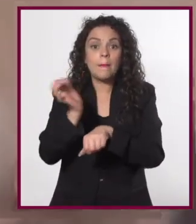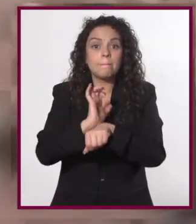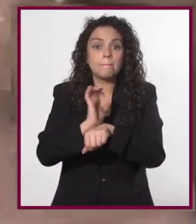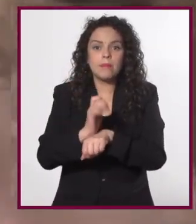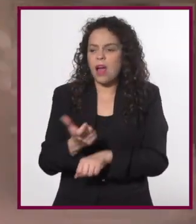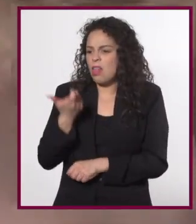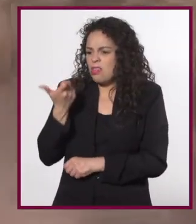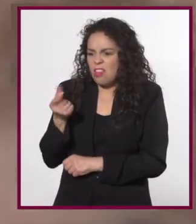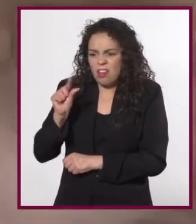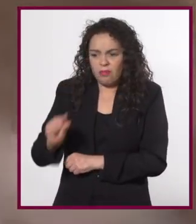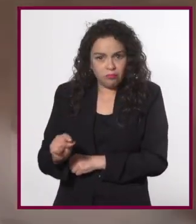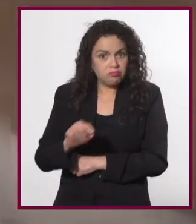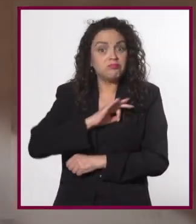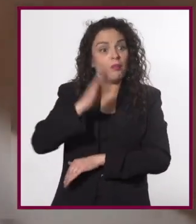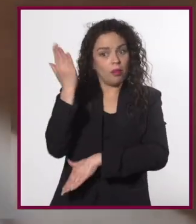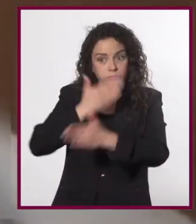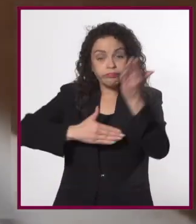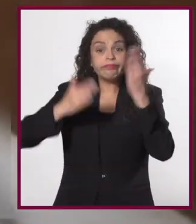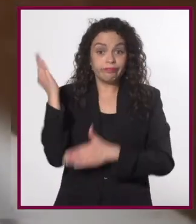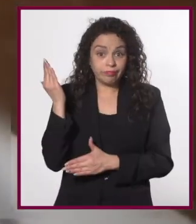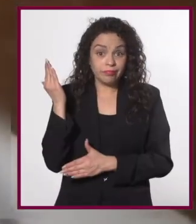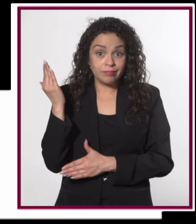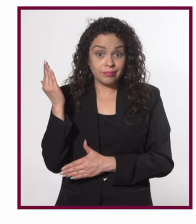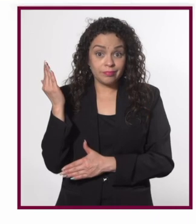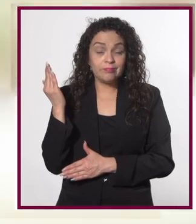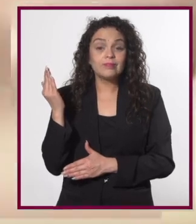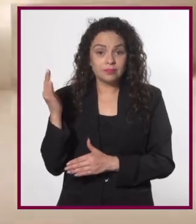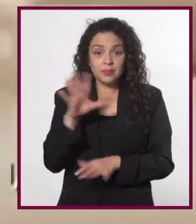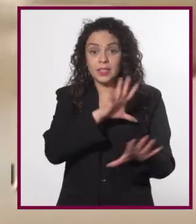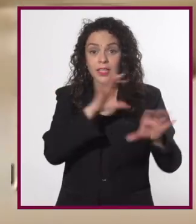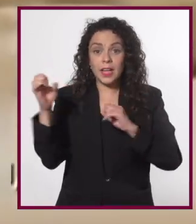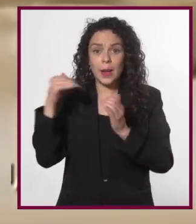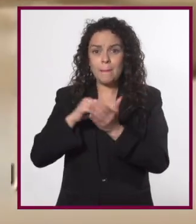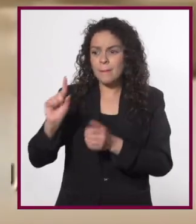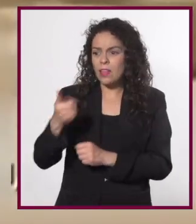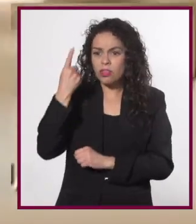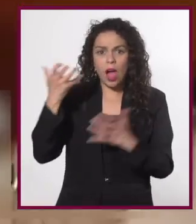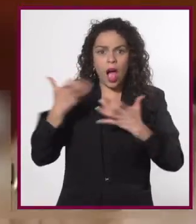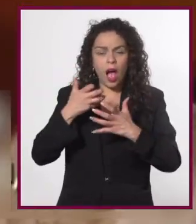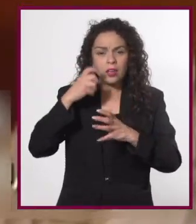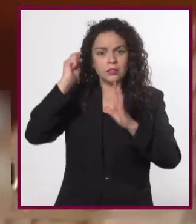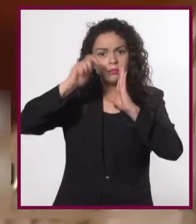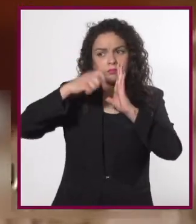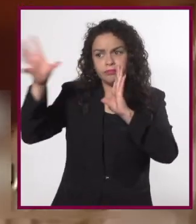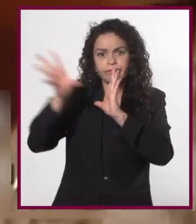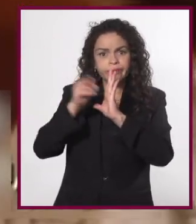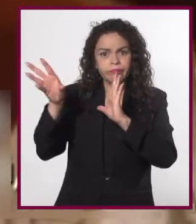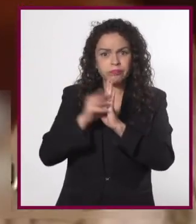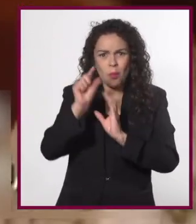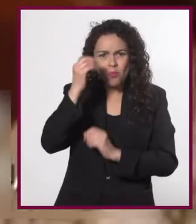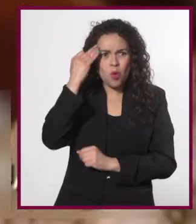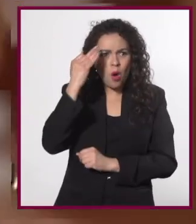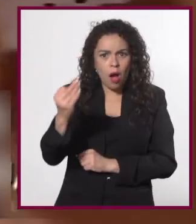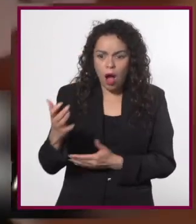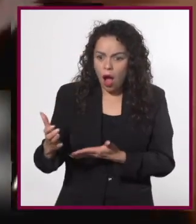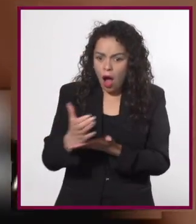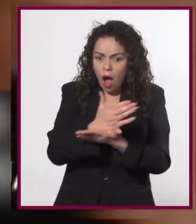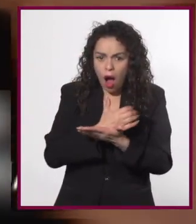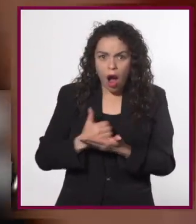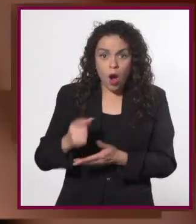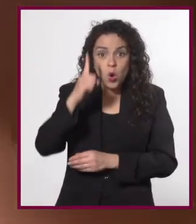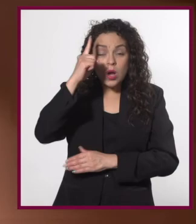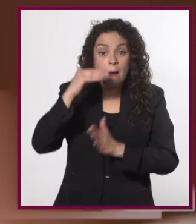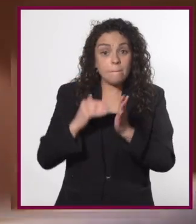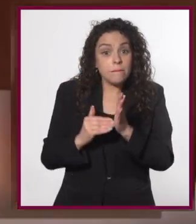de bajo presupuesto con gran éxito comercial. Se produjo con $500,000 y en muy poco tiempo ya había logrado ganancias